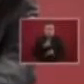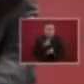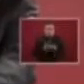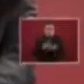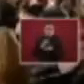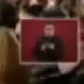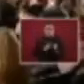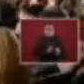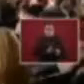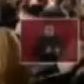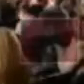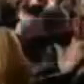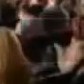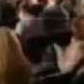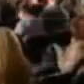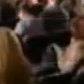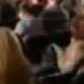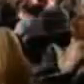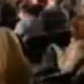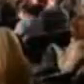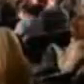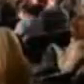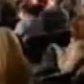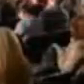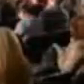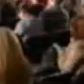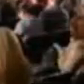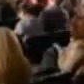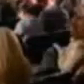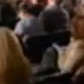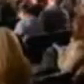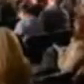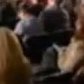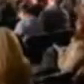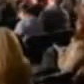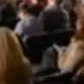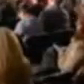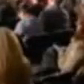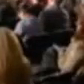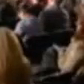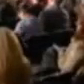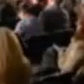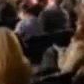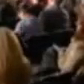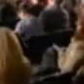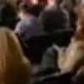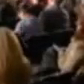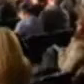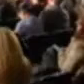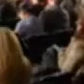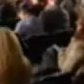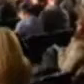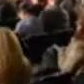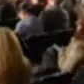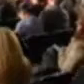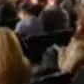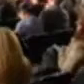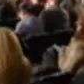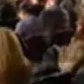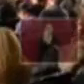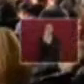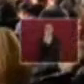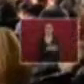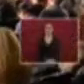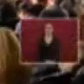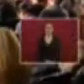optimismo porque a falta de otro mejor adjetivo, pero de todos modos la realidad sigue siendo deprimente. O sea, es decir, solo